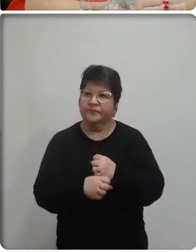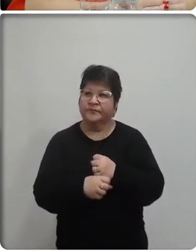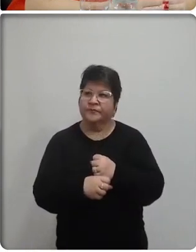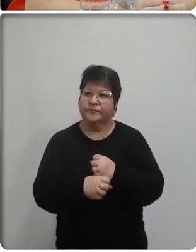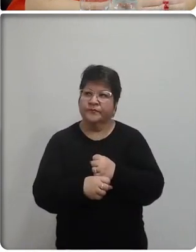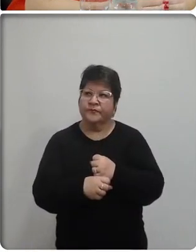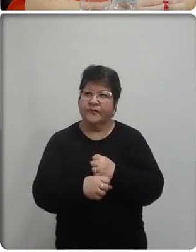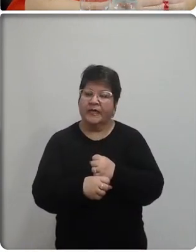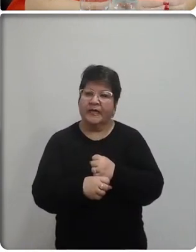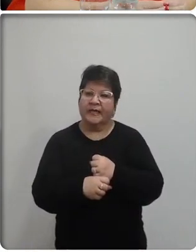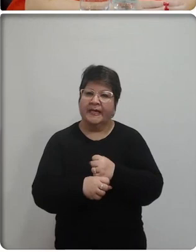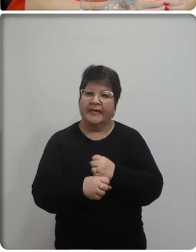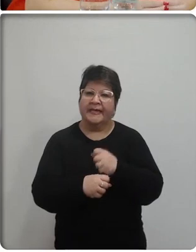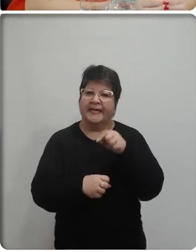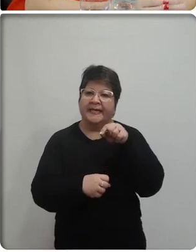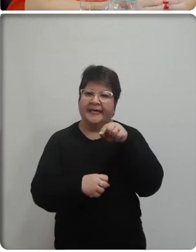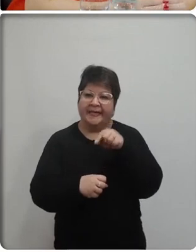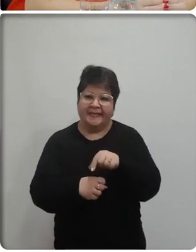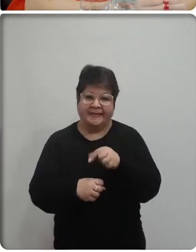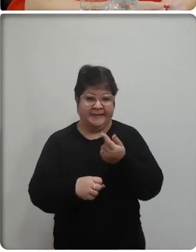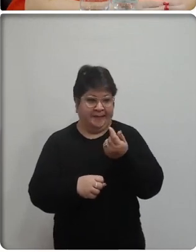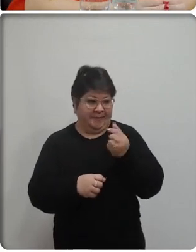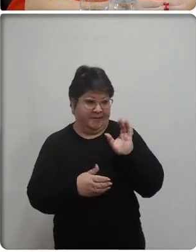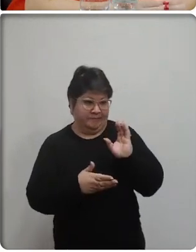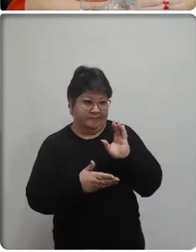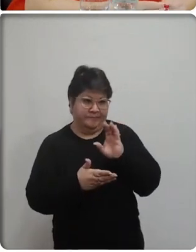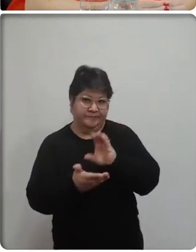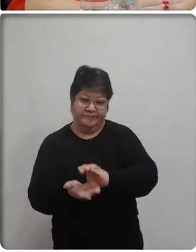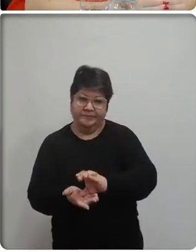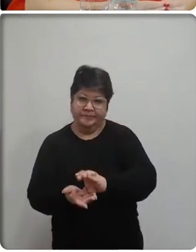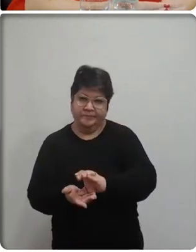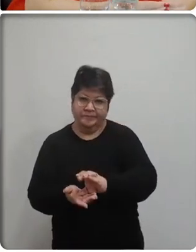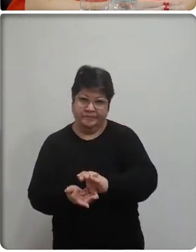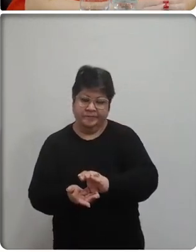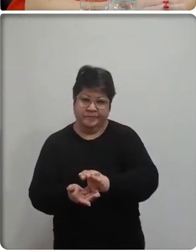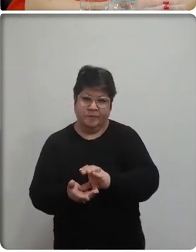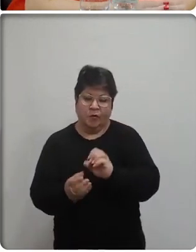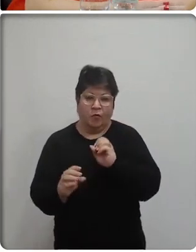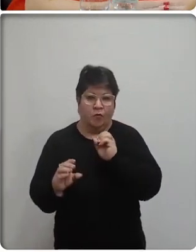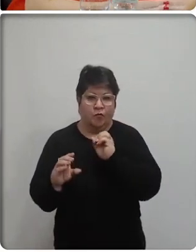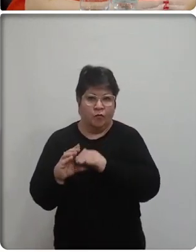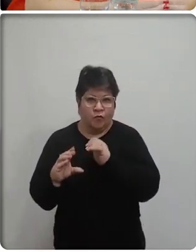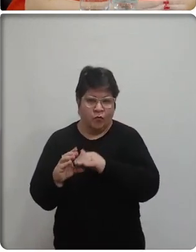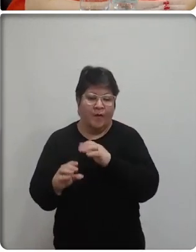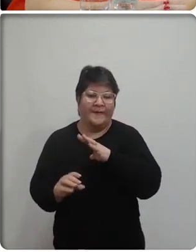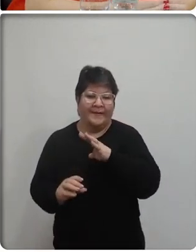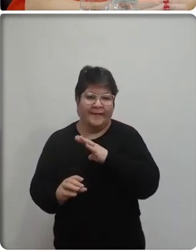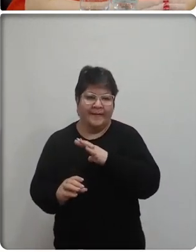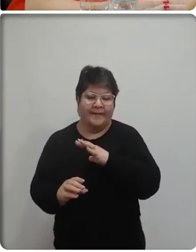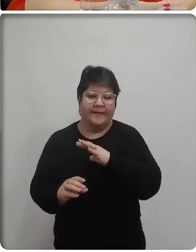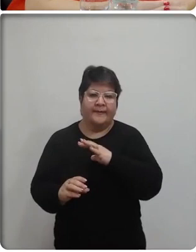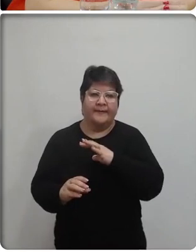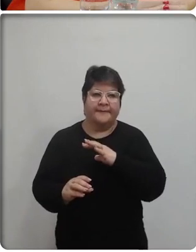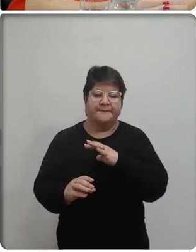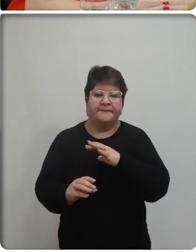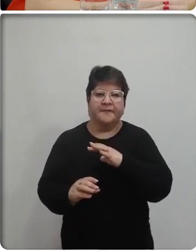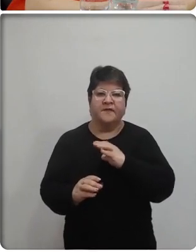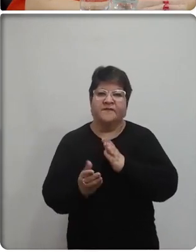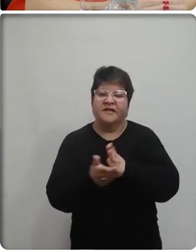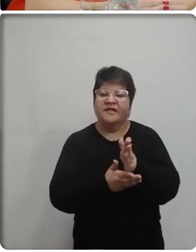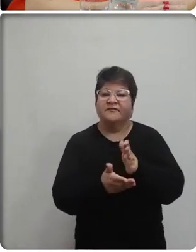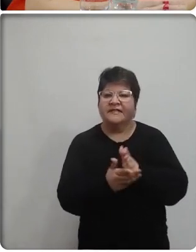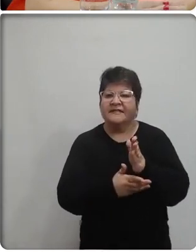la cobertura del fondo implica que pueden ser beneficiarios del tratamiento aquellos niños que